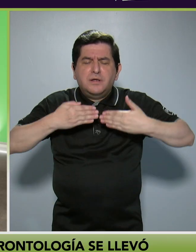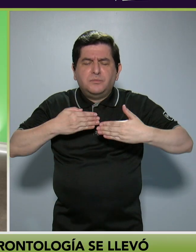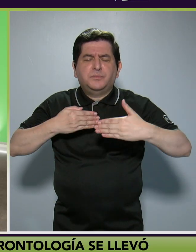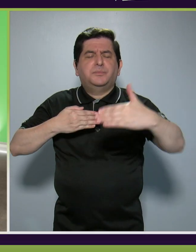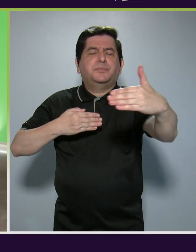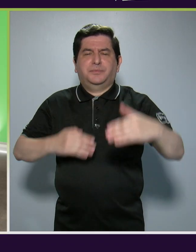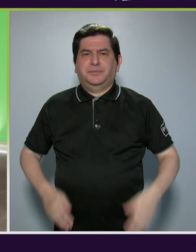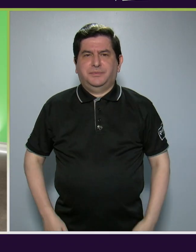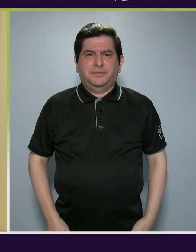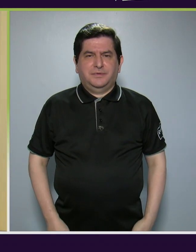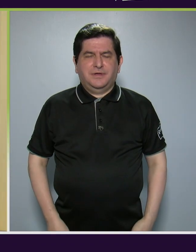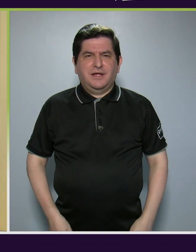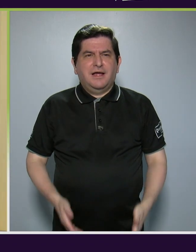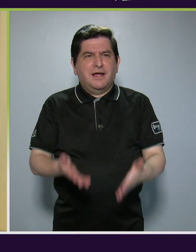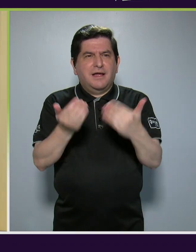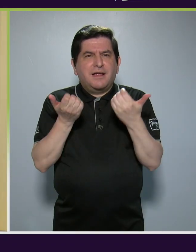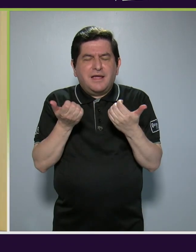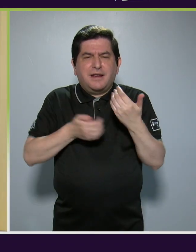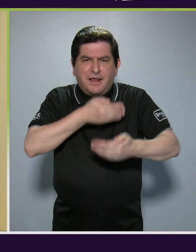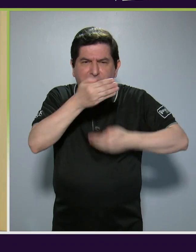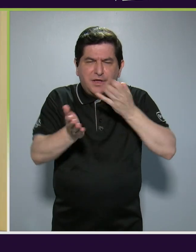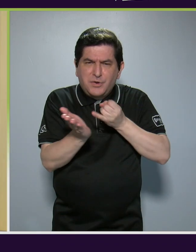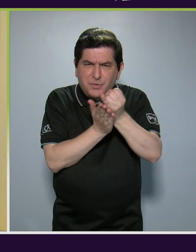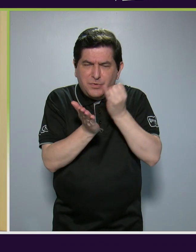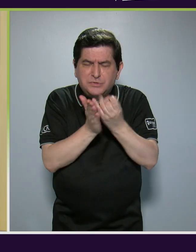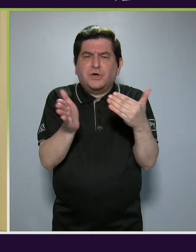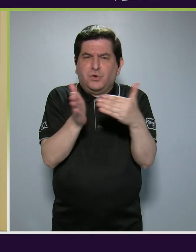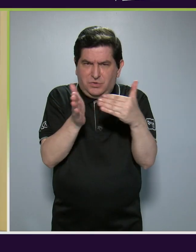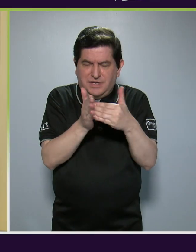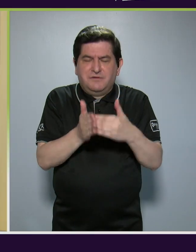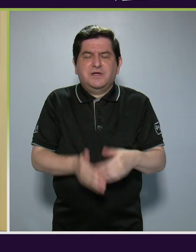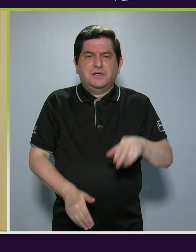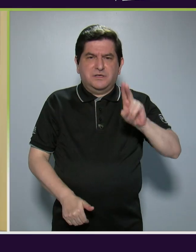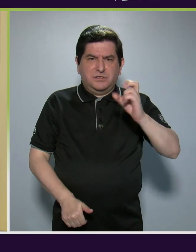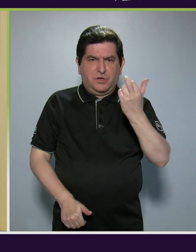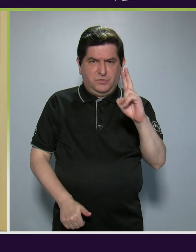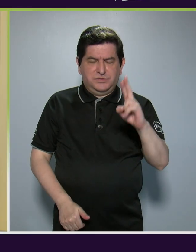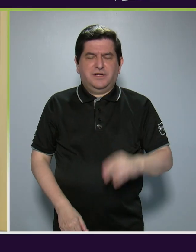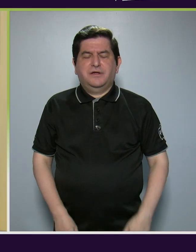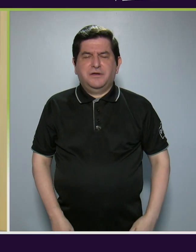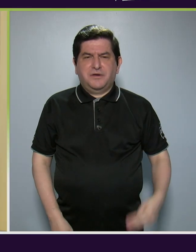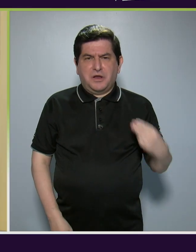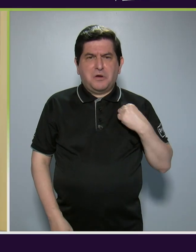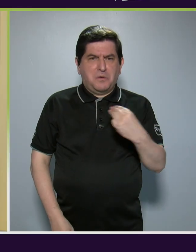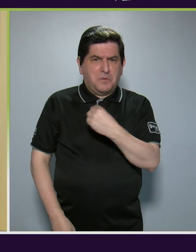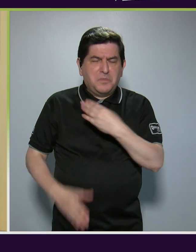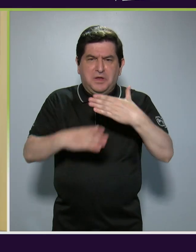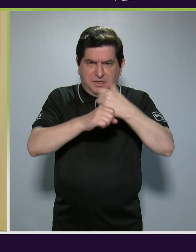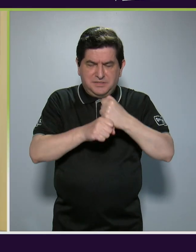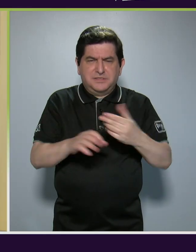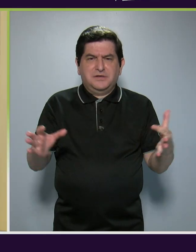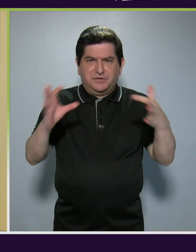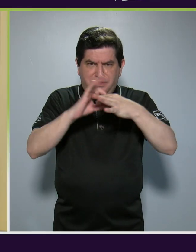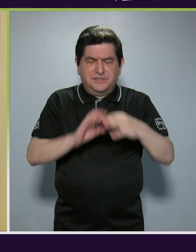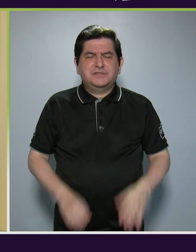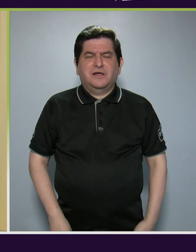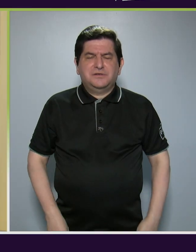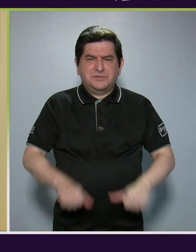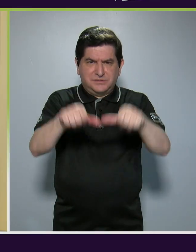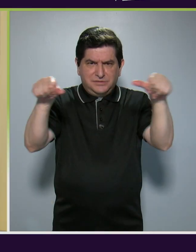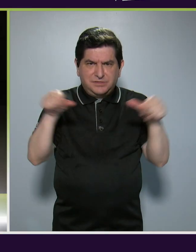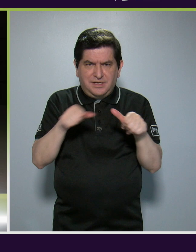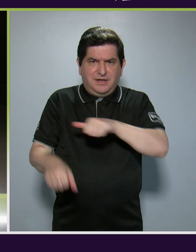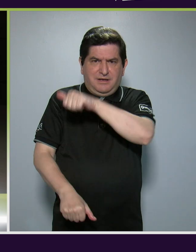quisimos rescatar los procesos de investigación que desde la universidad, del país, del ministerio se habían dado con respecto a las zonas azules en